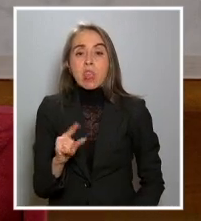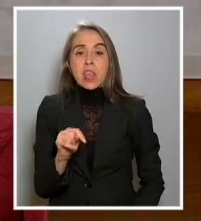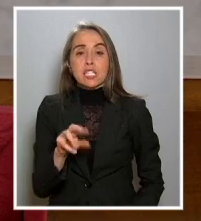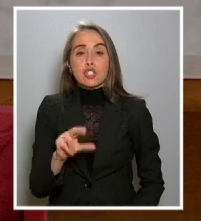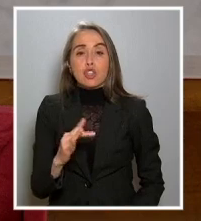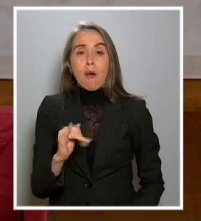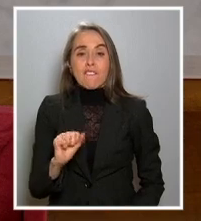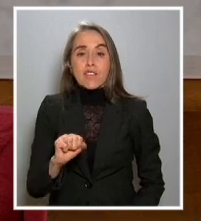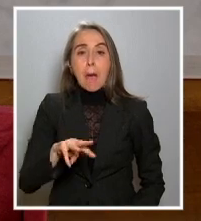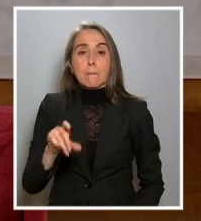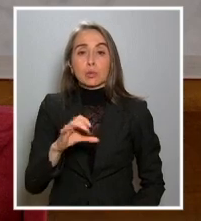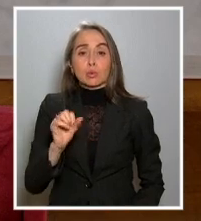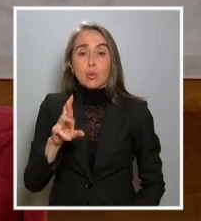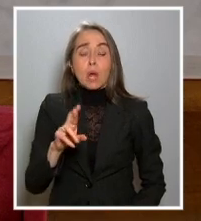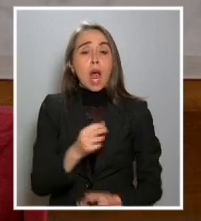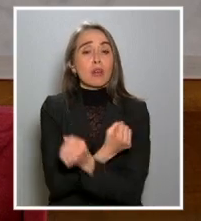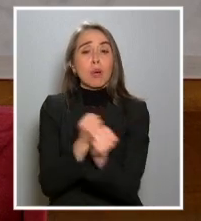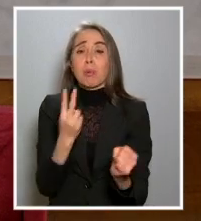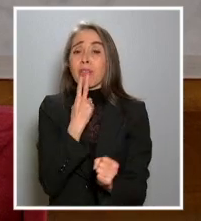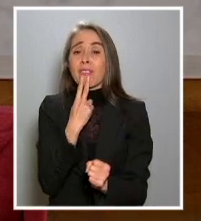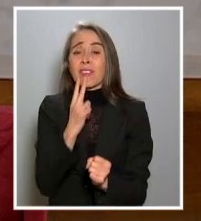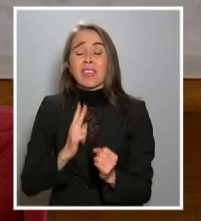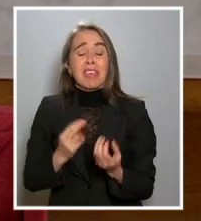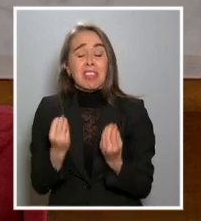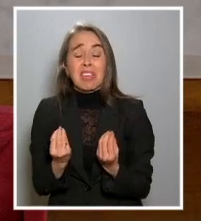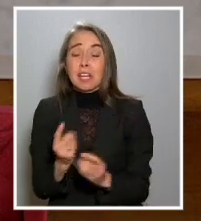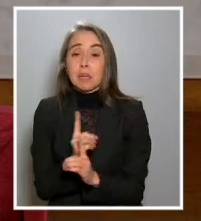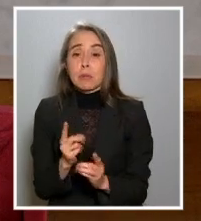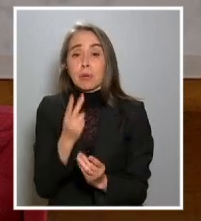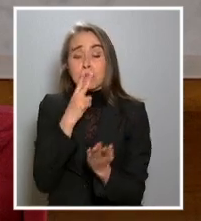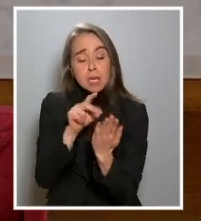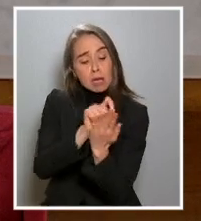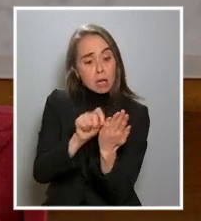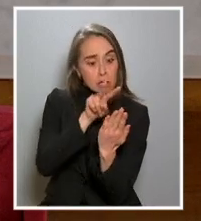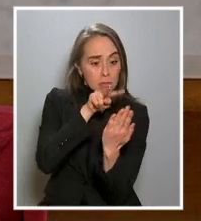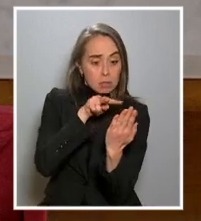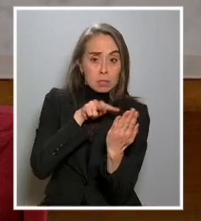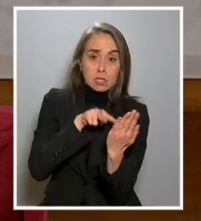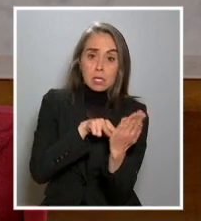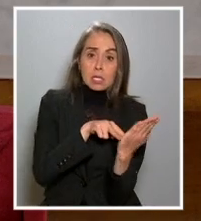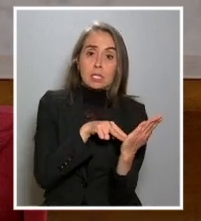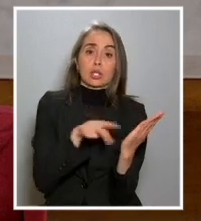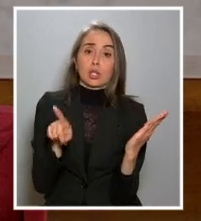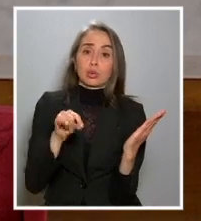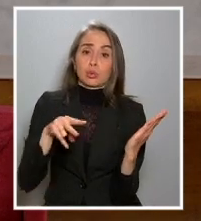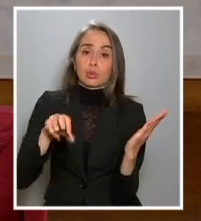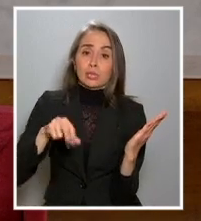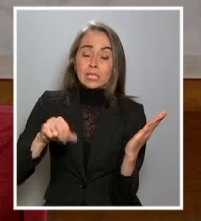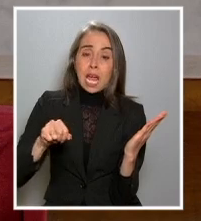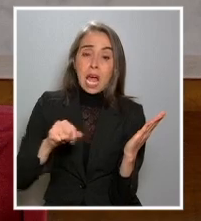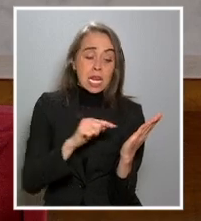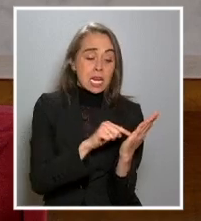no le permite tener una vida digna. En su carta, Susana